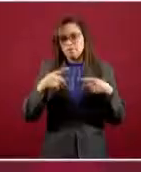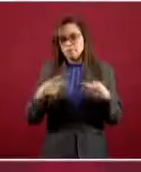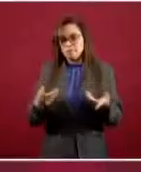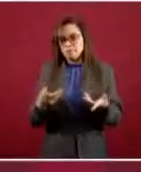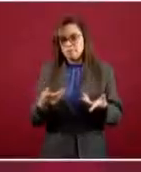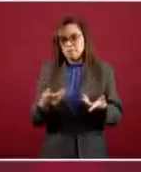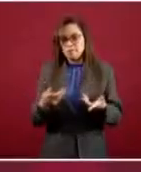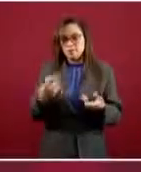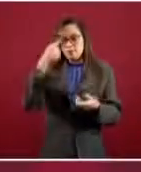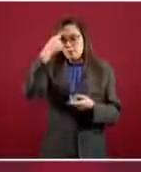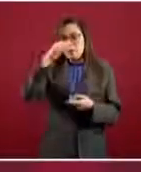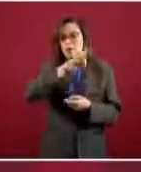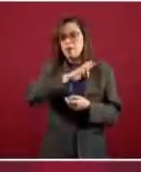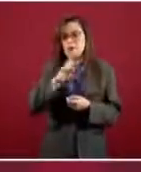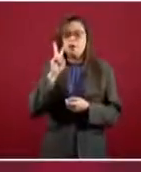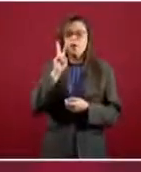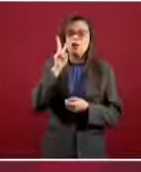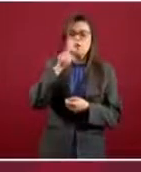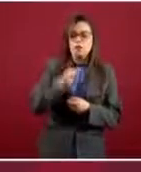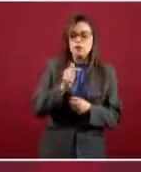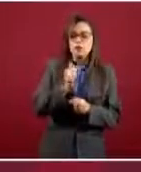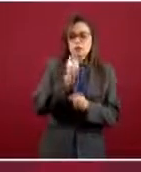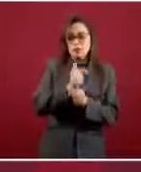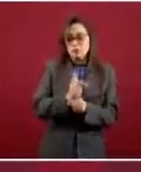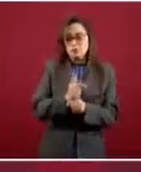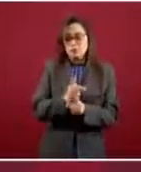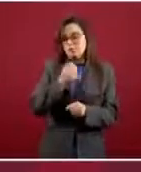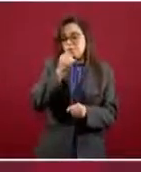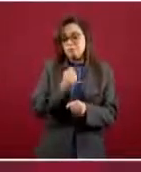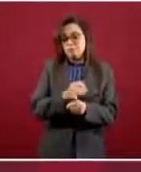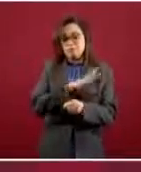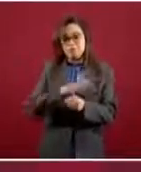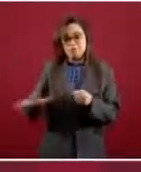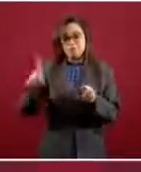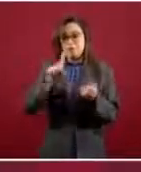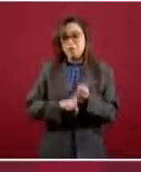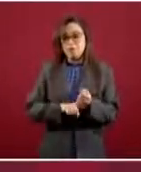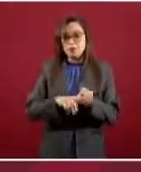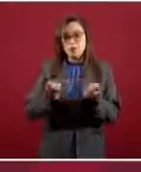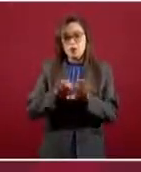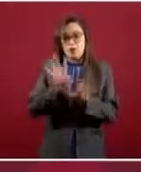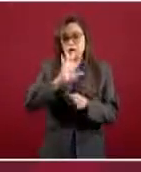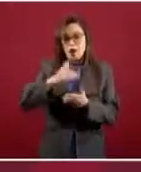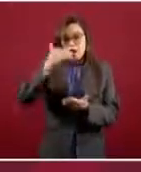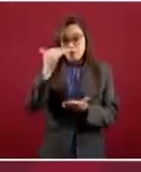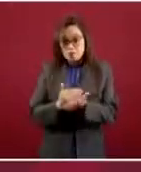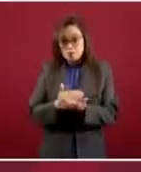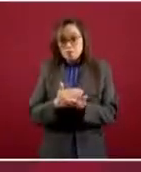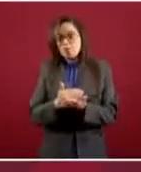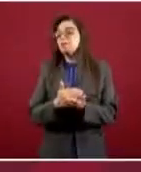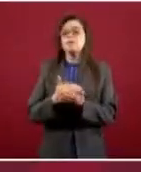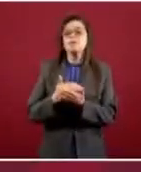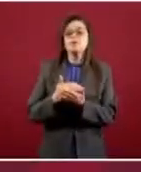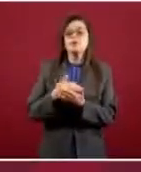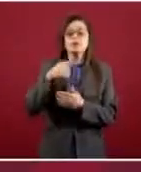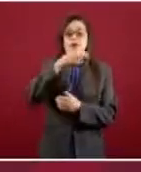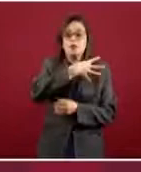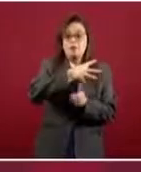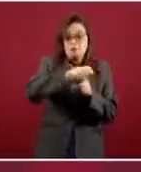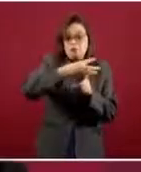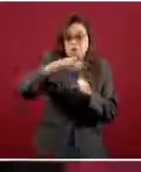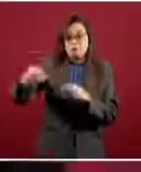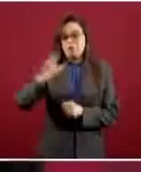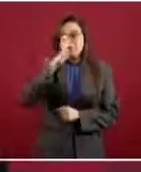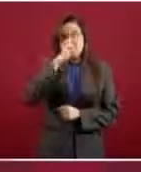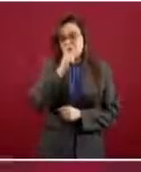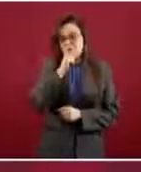reconocimiento fundamentado de que es imposible detener bruscamente una epidemia, y lo que uno espera